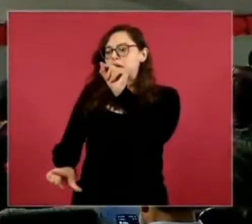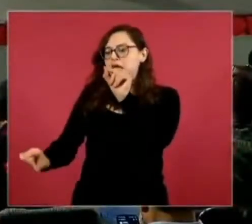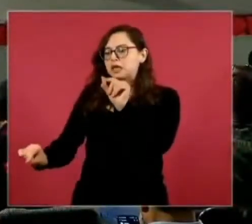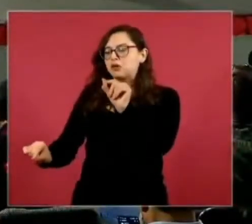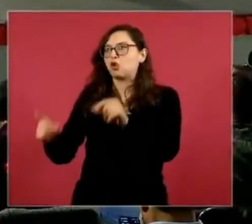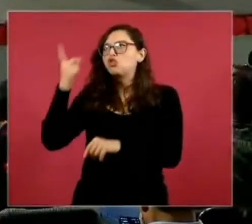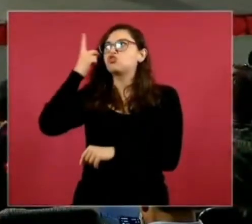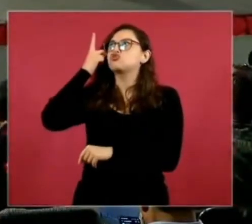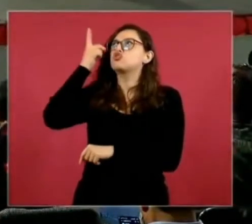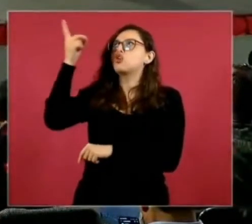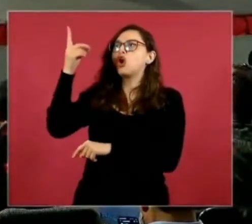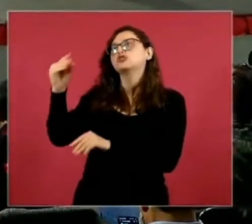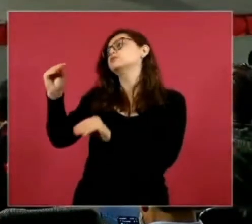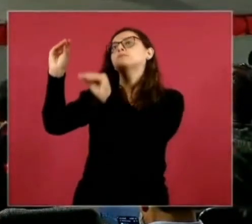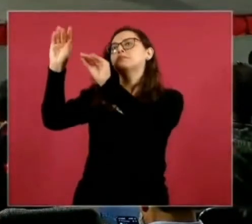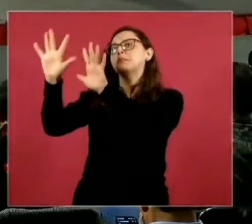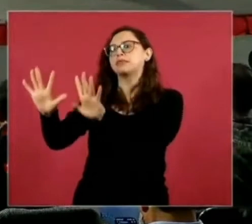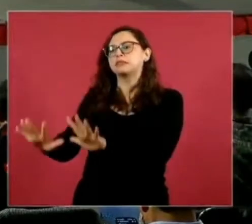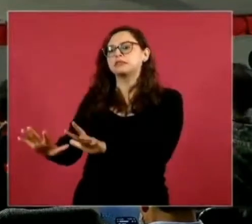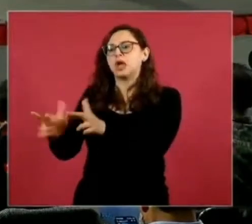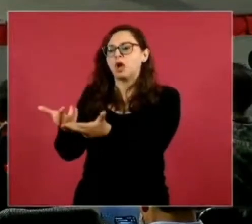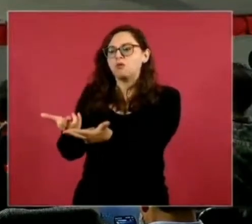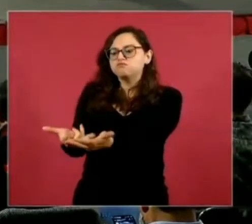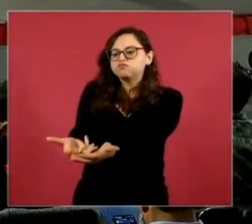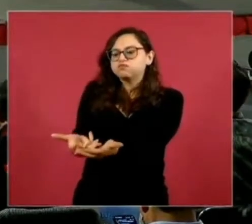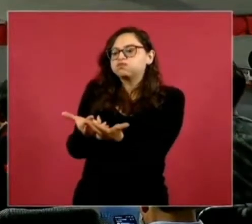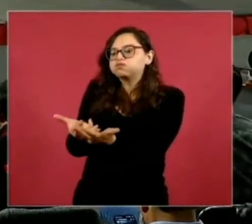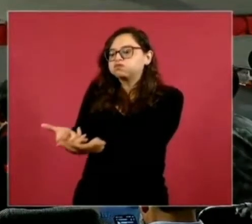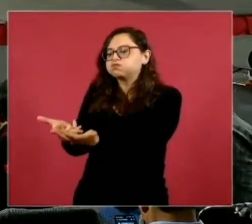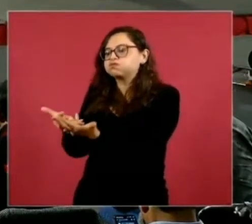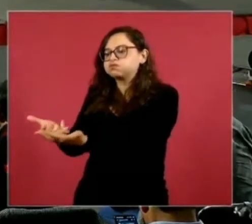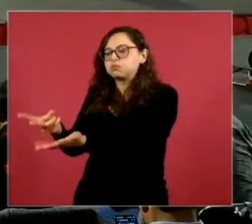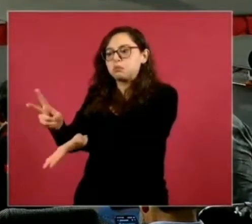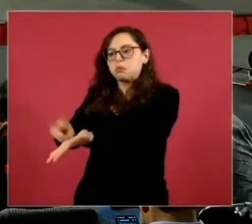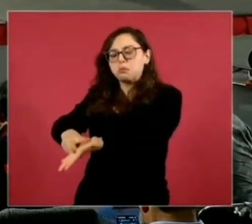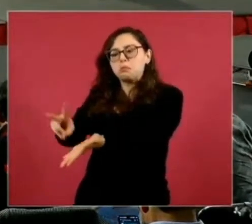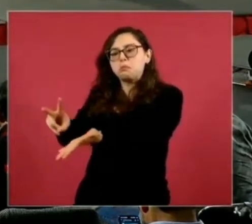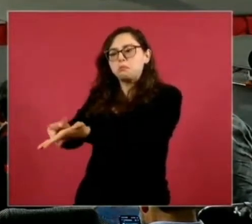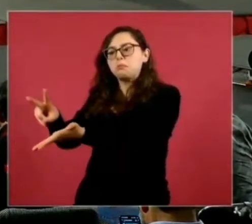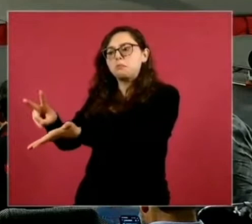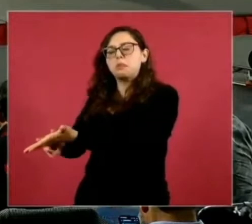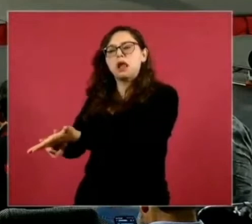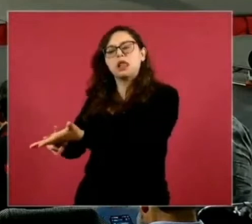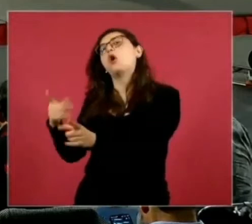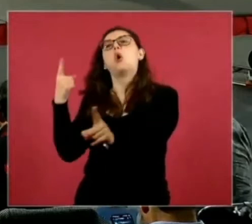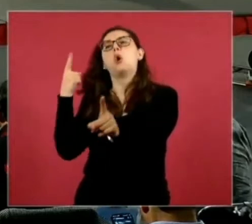importantes recursos naturales en el subsuelo de México